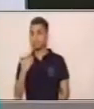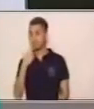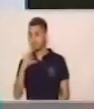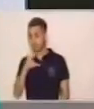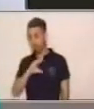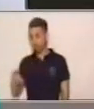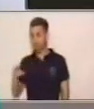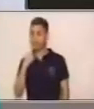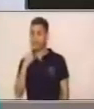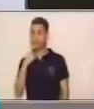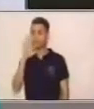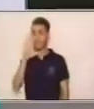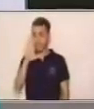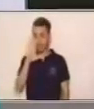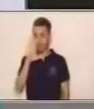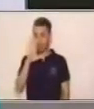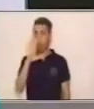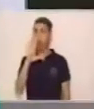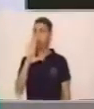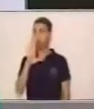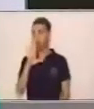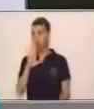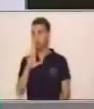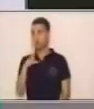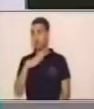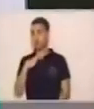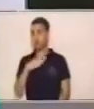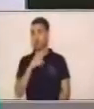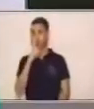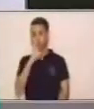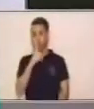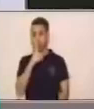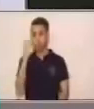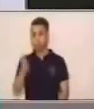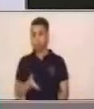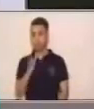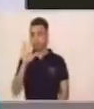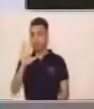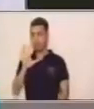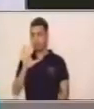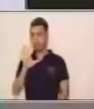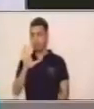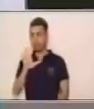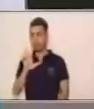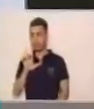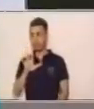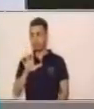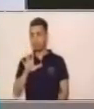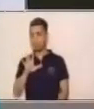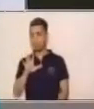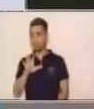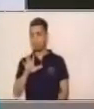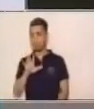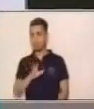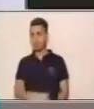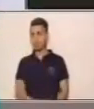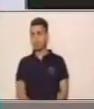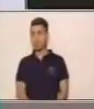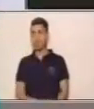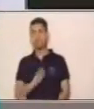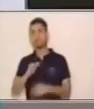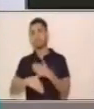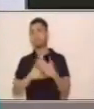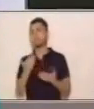denominador, ¿qué número es? 5. Entonces tenemos un quinto. Luego nos tocaría escribir, a ver